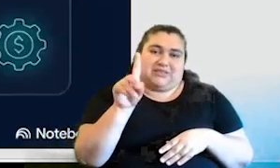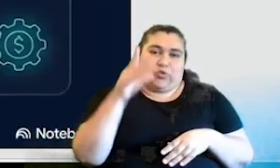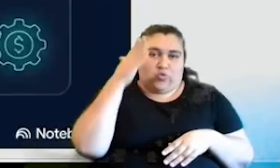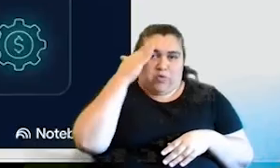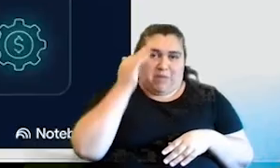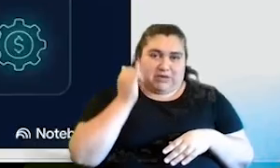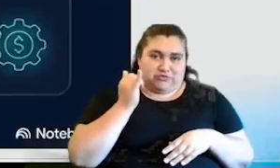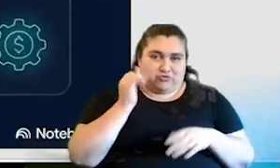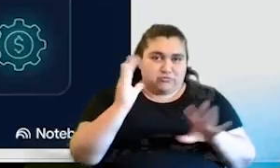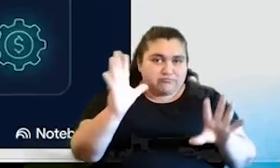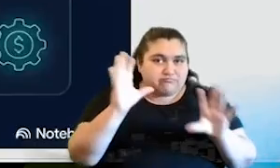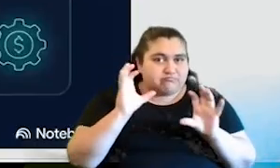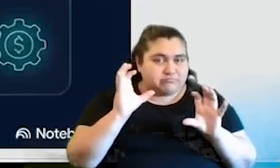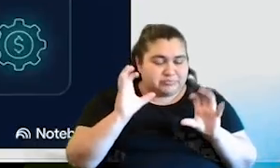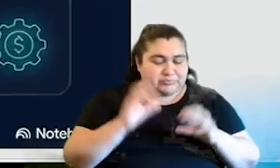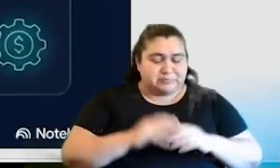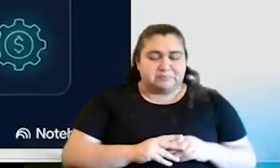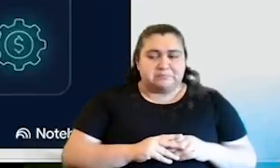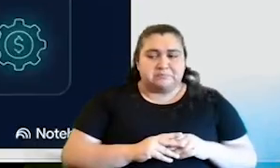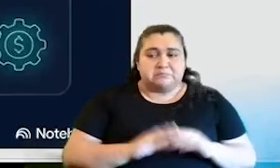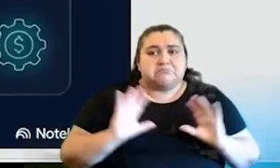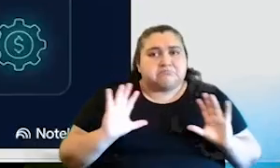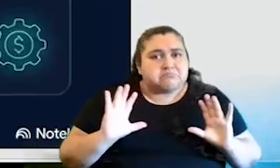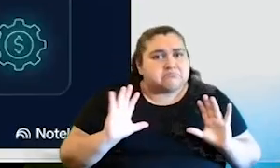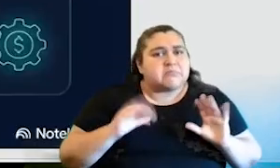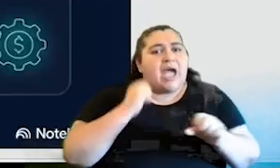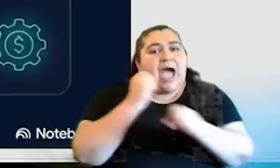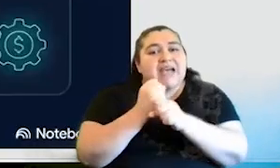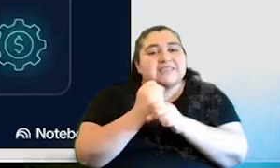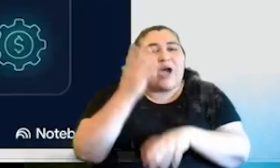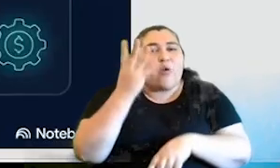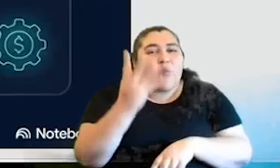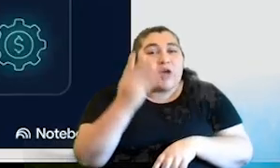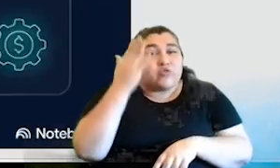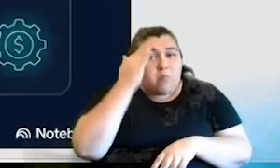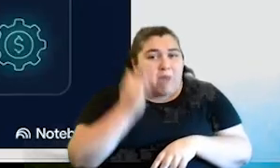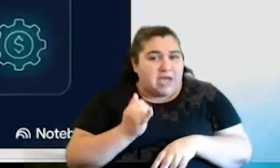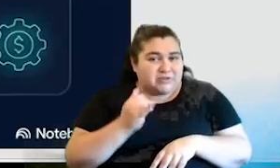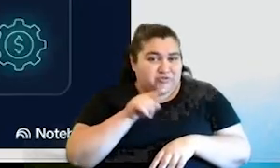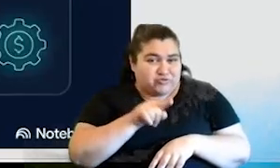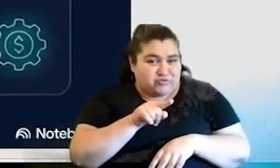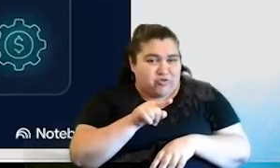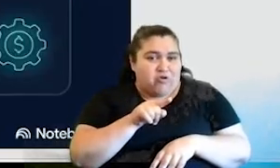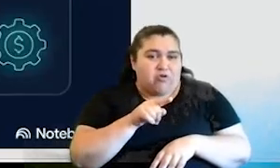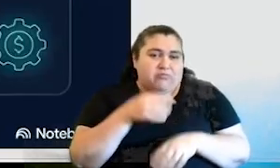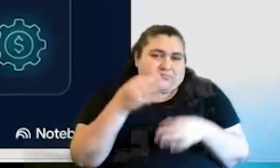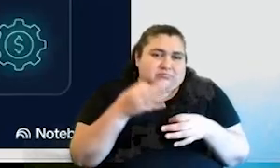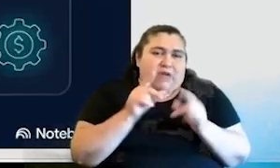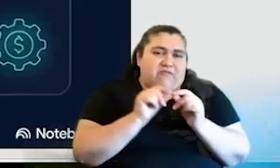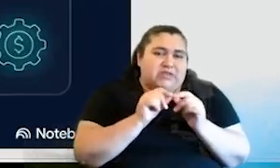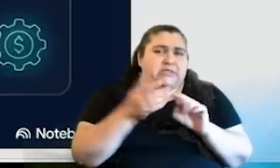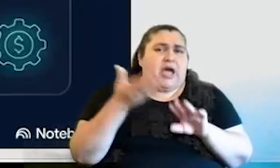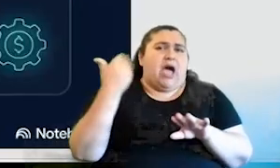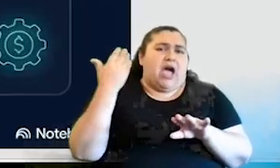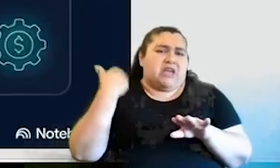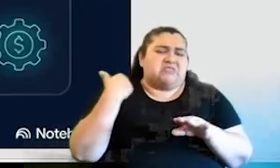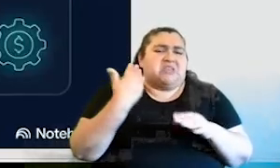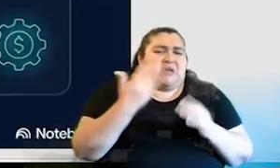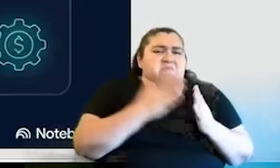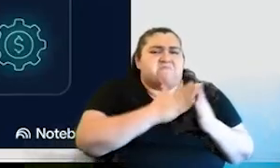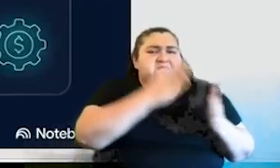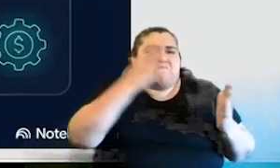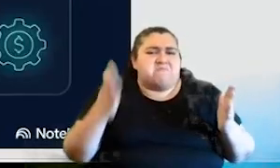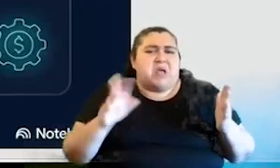marzo, por lo menos hasta el día 4 de marzo, que es el día de la fecha. En otra época se presentaba hasta el 31 de